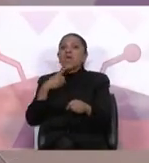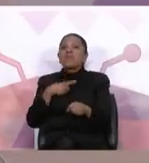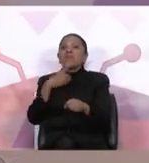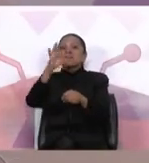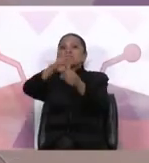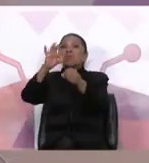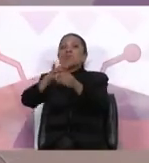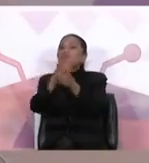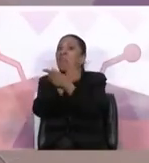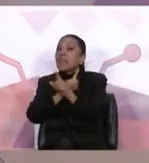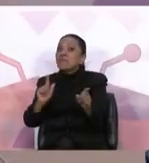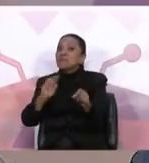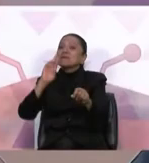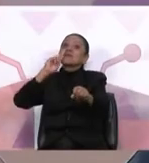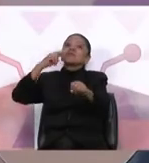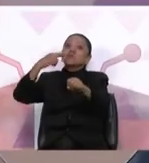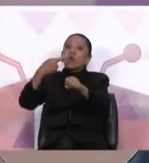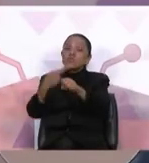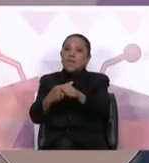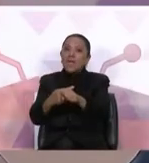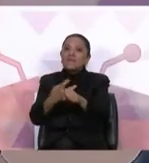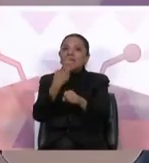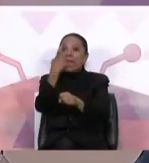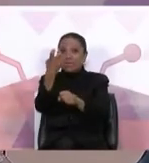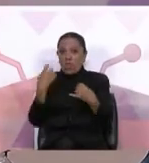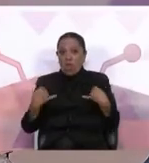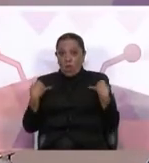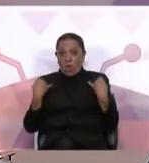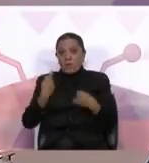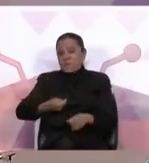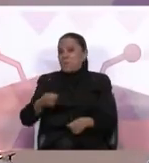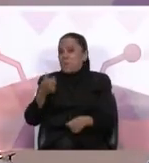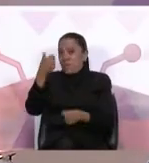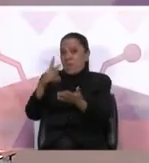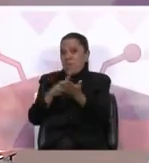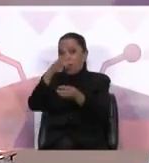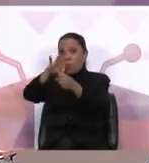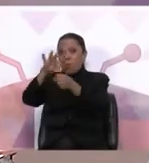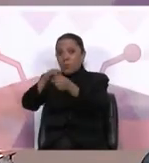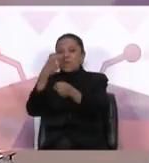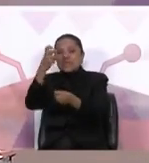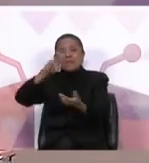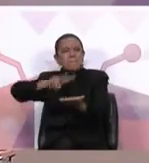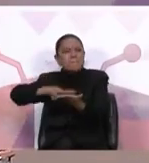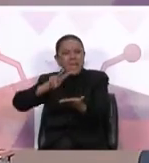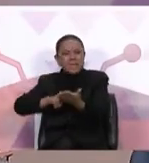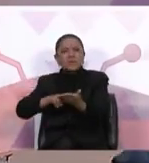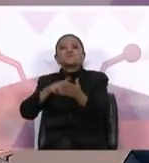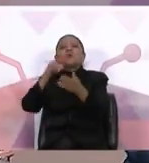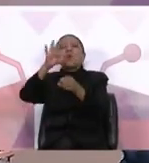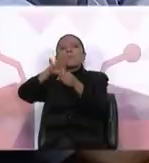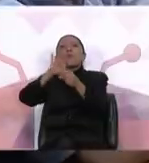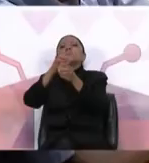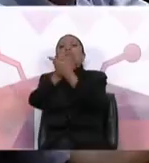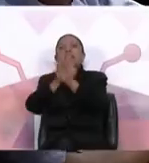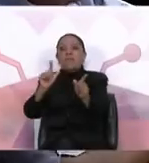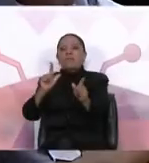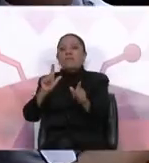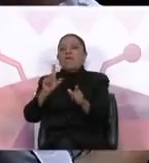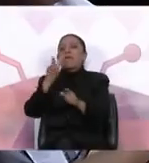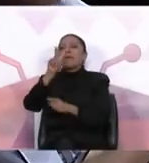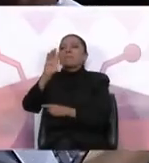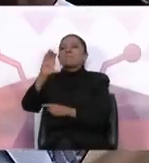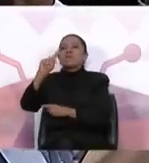responsabilidad aquellos jóvenes que voten por primera vez será su voto más valioso voten libre gracias lakers caballero gracias